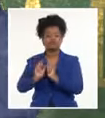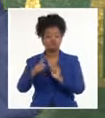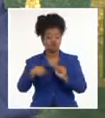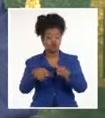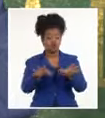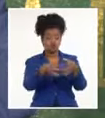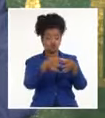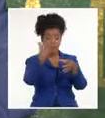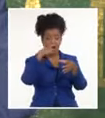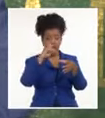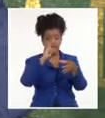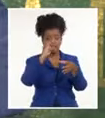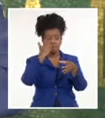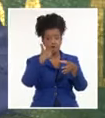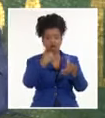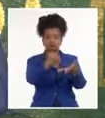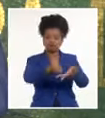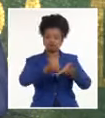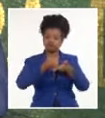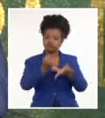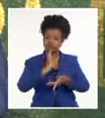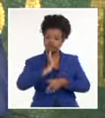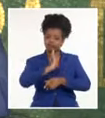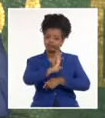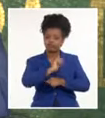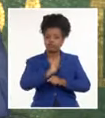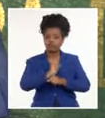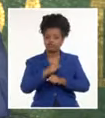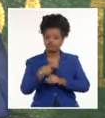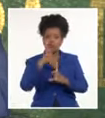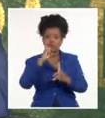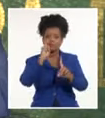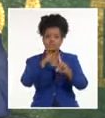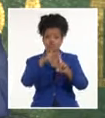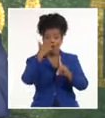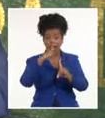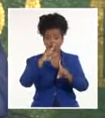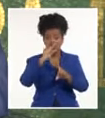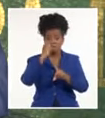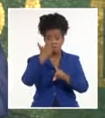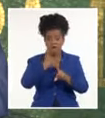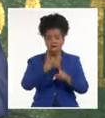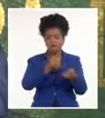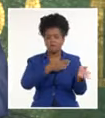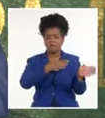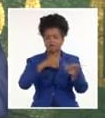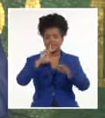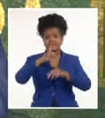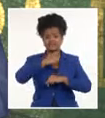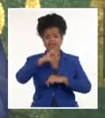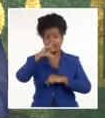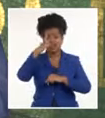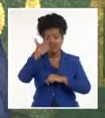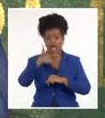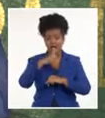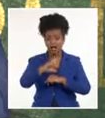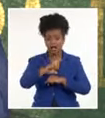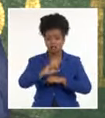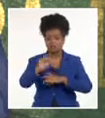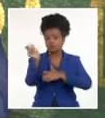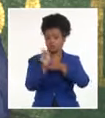es exactamente lo contrario a los principios y propósitos, no solamente del ALBA, no solamente de la CELAC, sino de la Carta de las